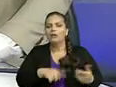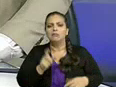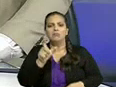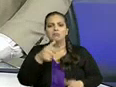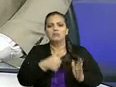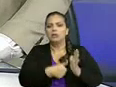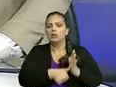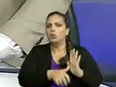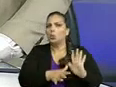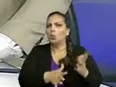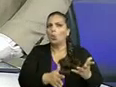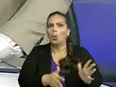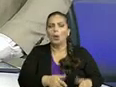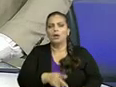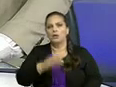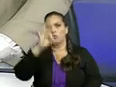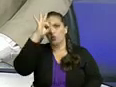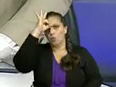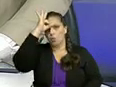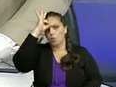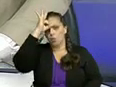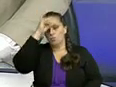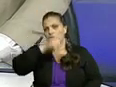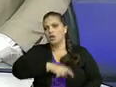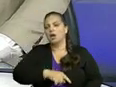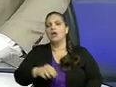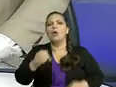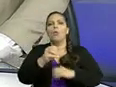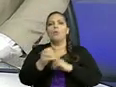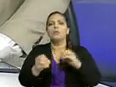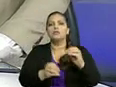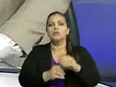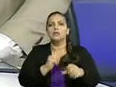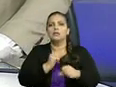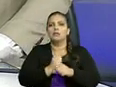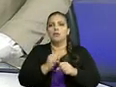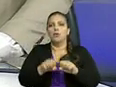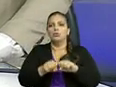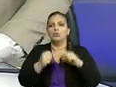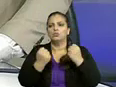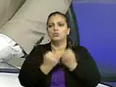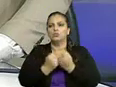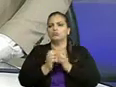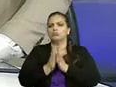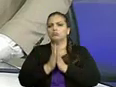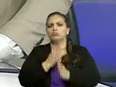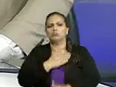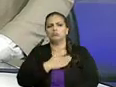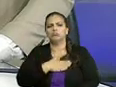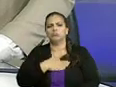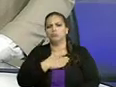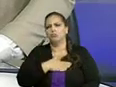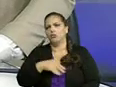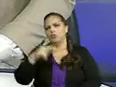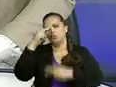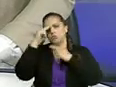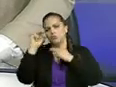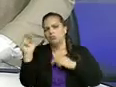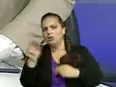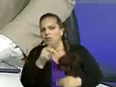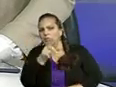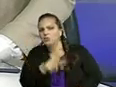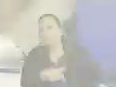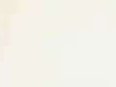trabajo social pide ayuda para dar con el paradero de sus familiares. Nuestro compañero Carlos Julio Gurumendi aquí con los detalles.